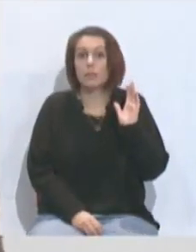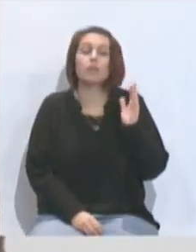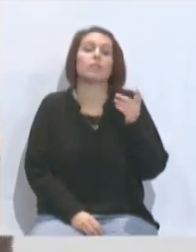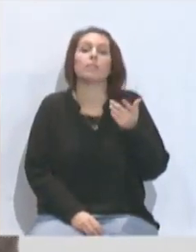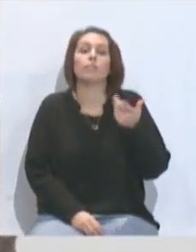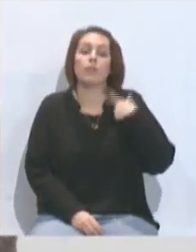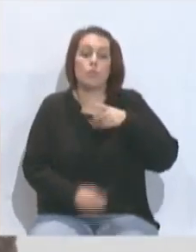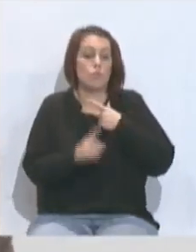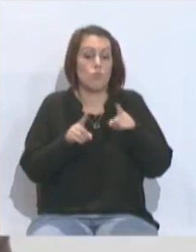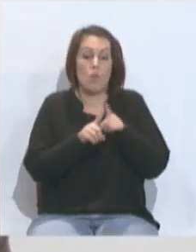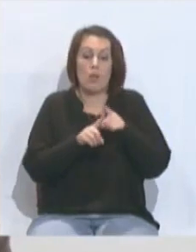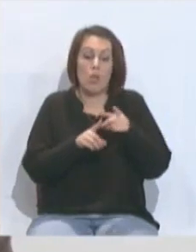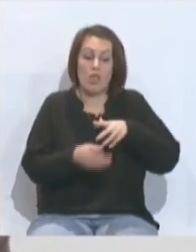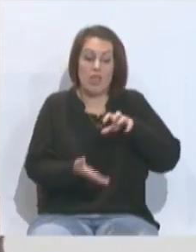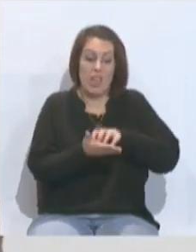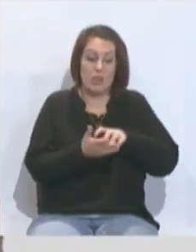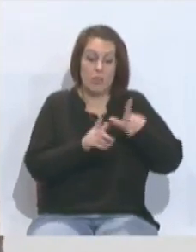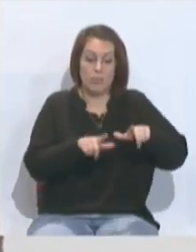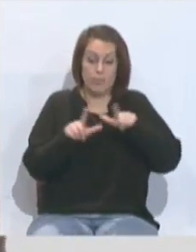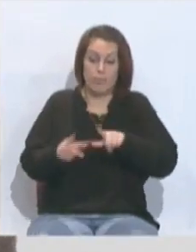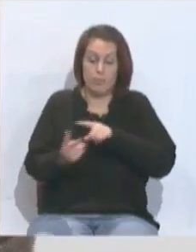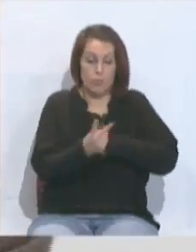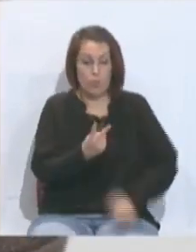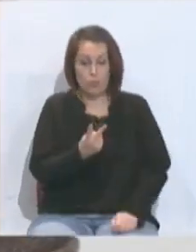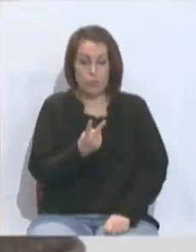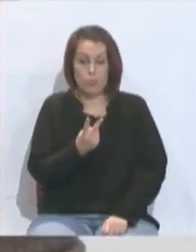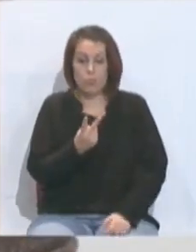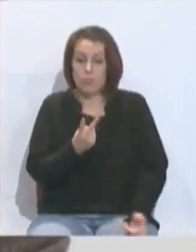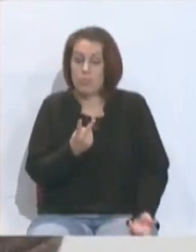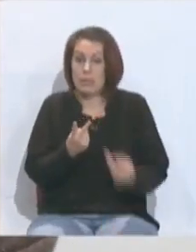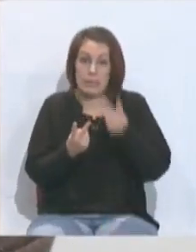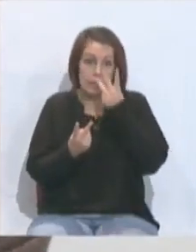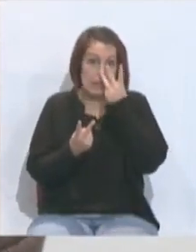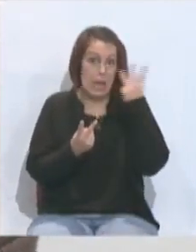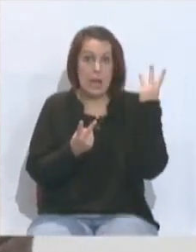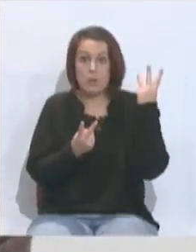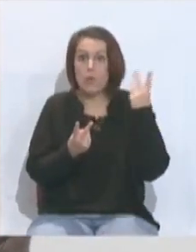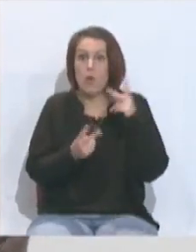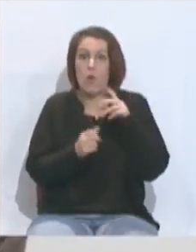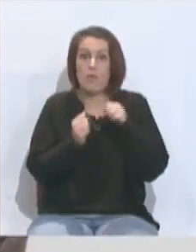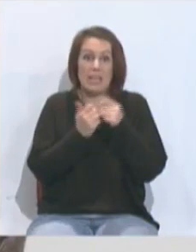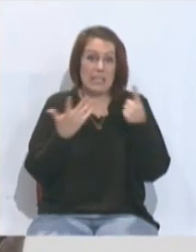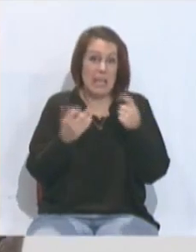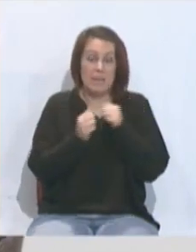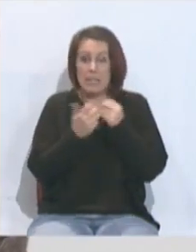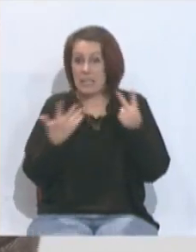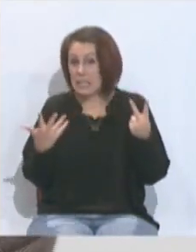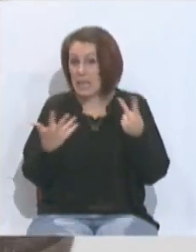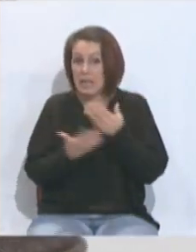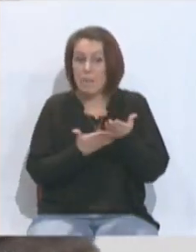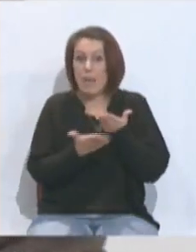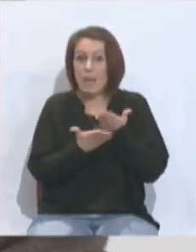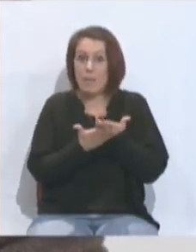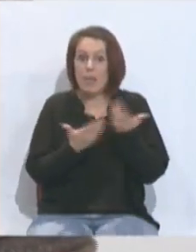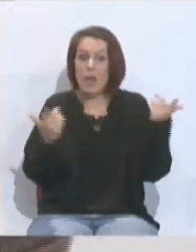Inmaculada, pues igual, era un centro de 2 unidades, pues tuvo hace 3 años 26, 27